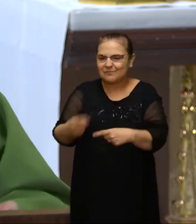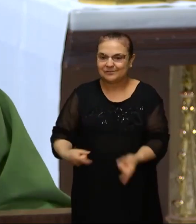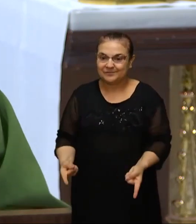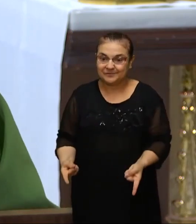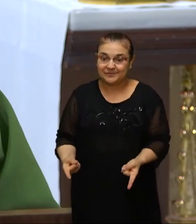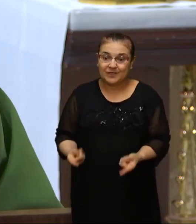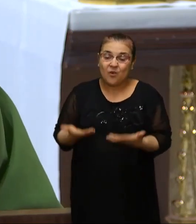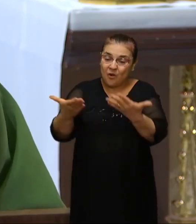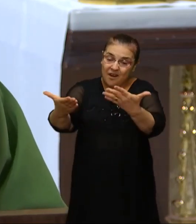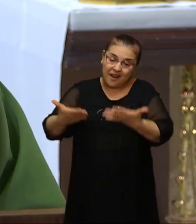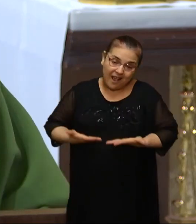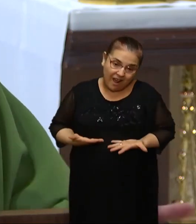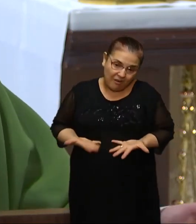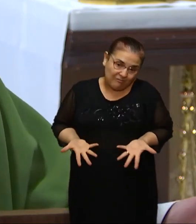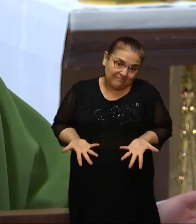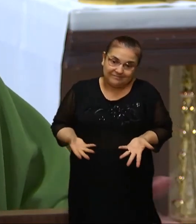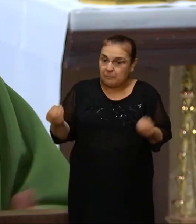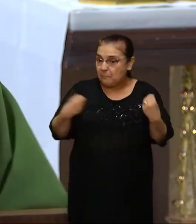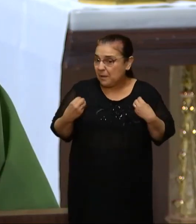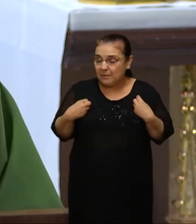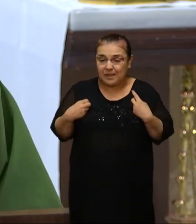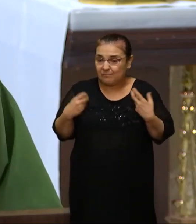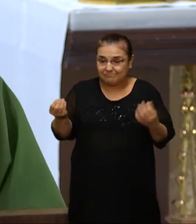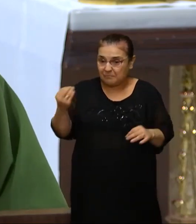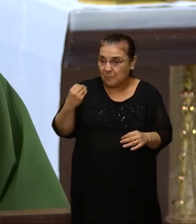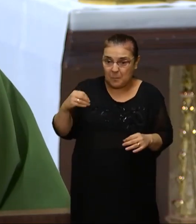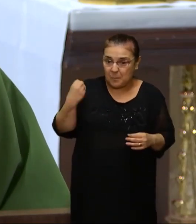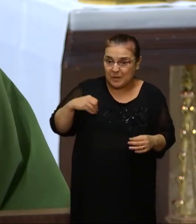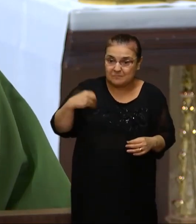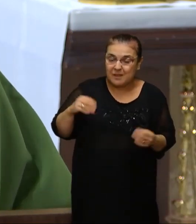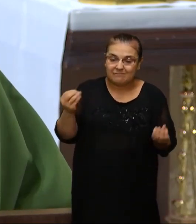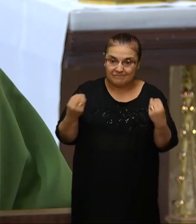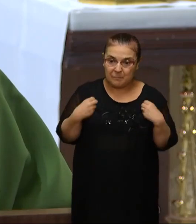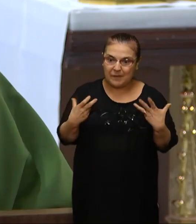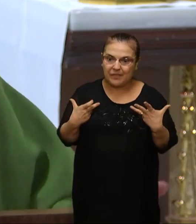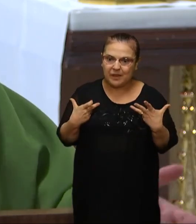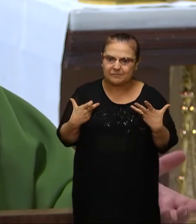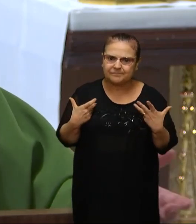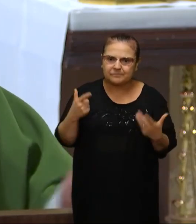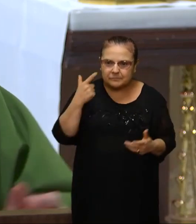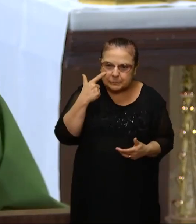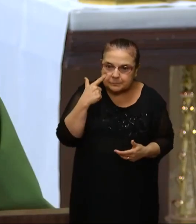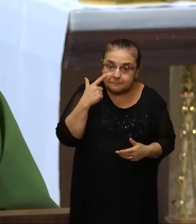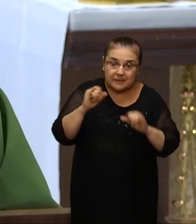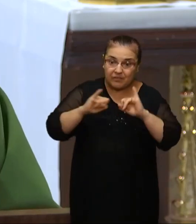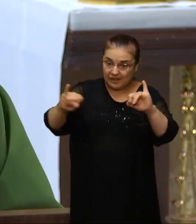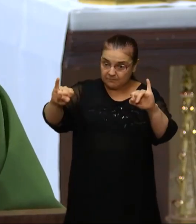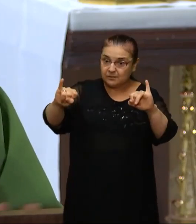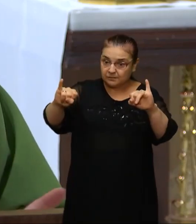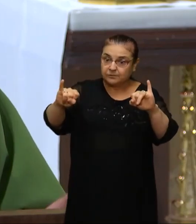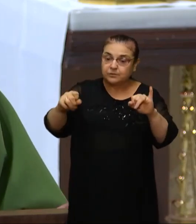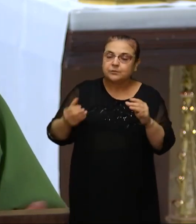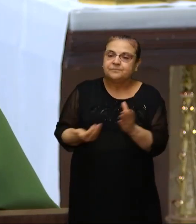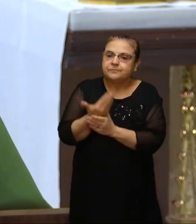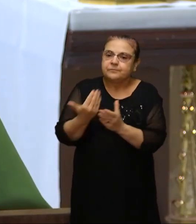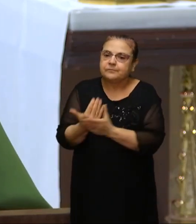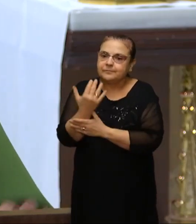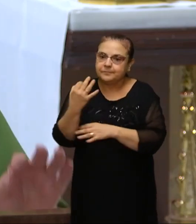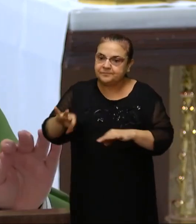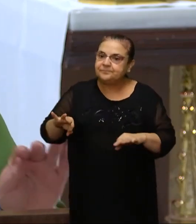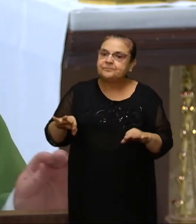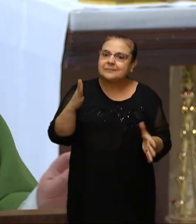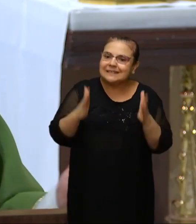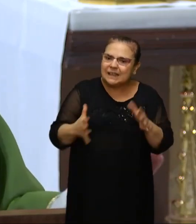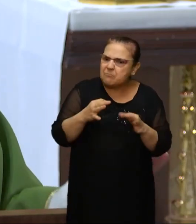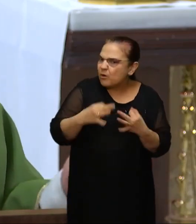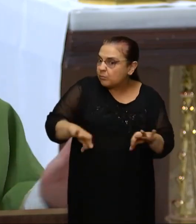vivirlo en nuestra propia vida fijaos que Estamos celebrando estos días pues únicamente el tiempo ordinario